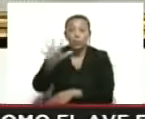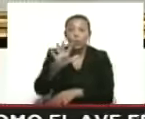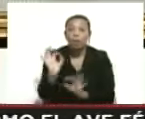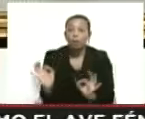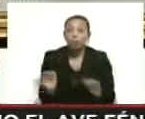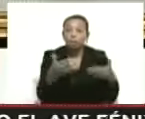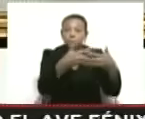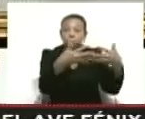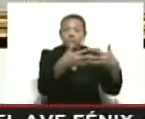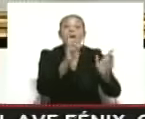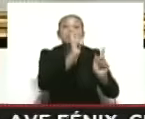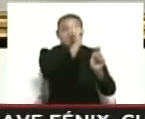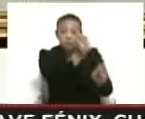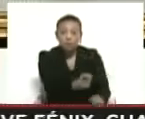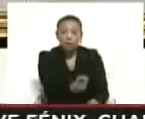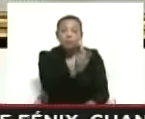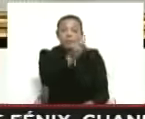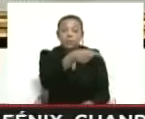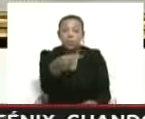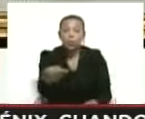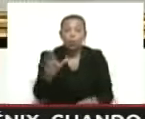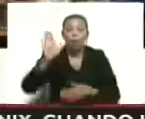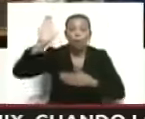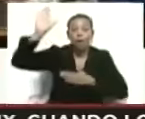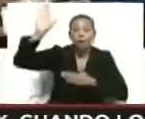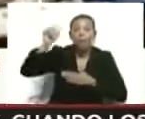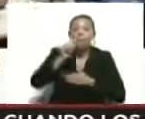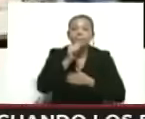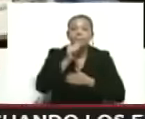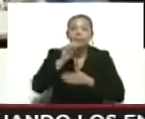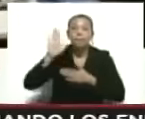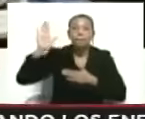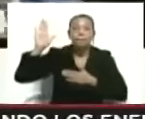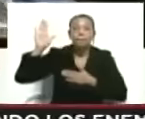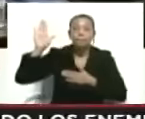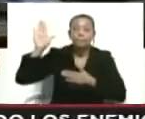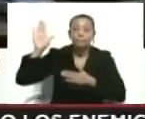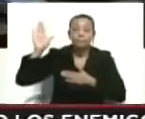Venezuela, sírvase manifestarlo con la señal de costumbre.